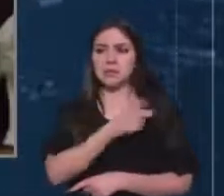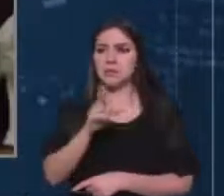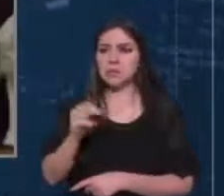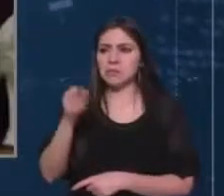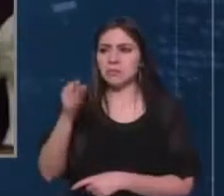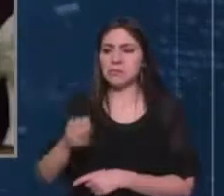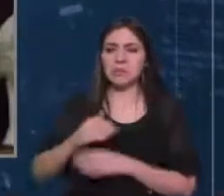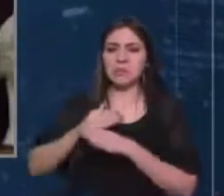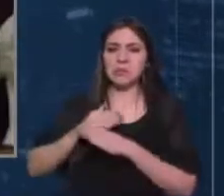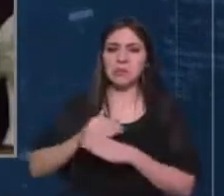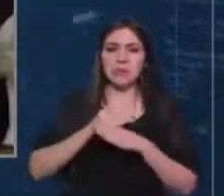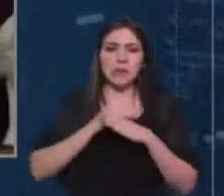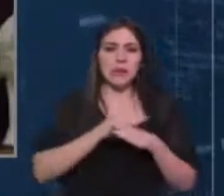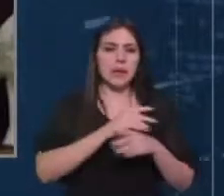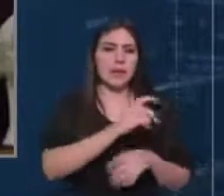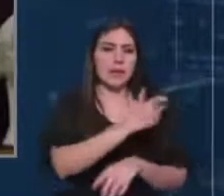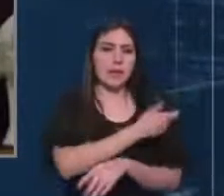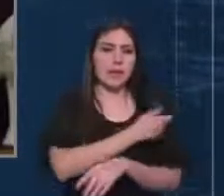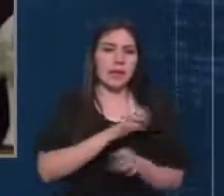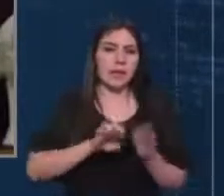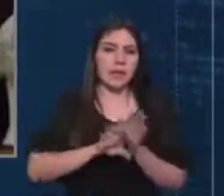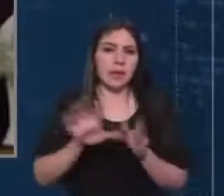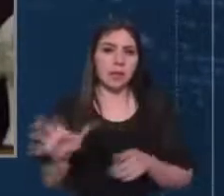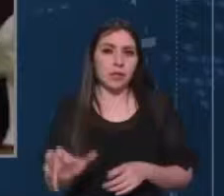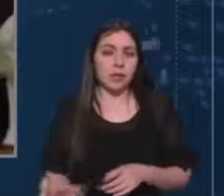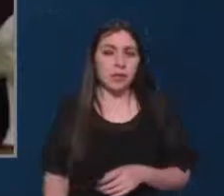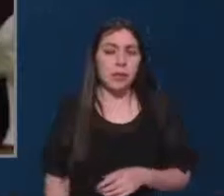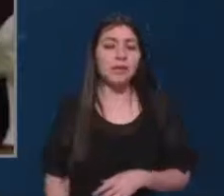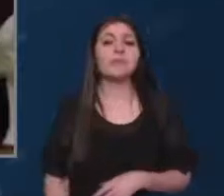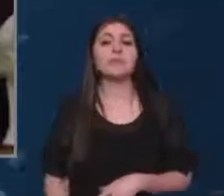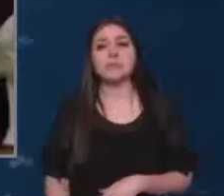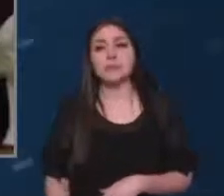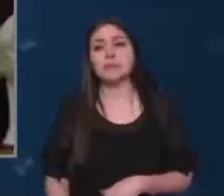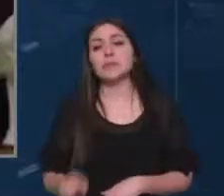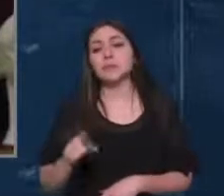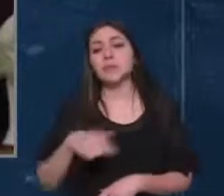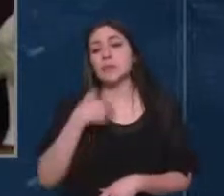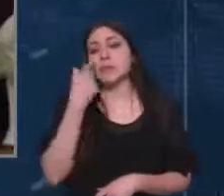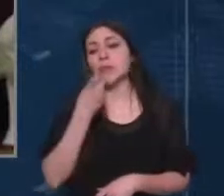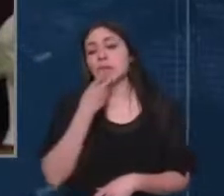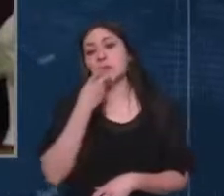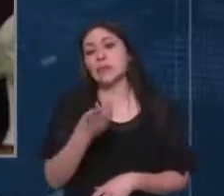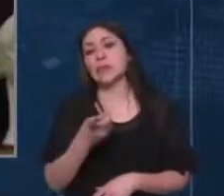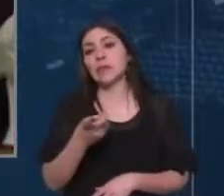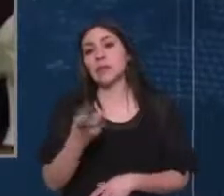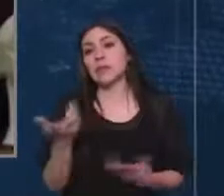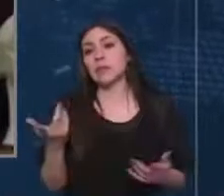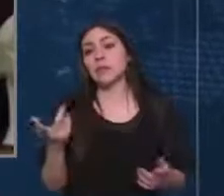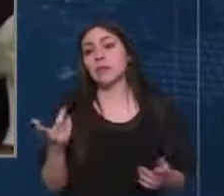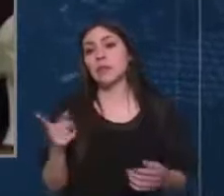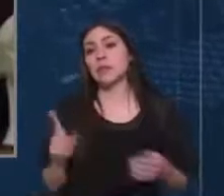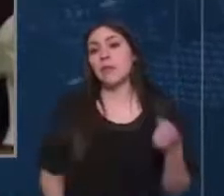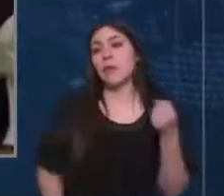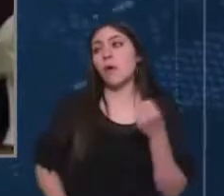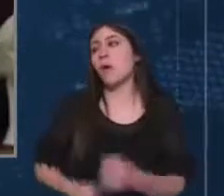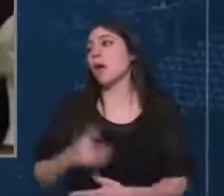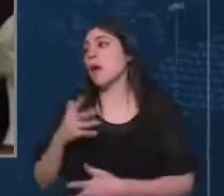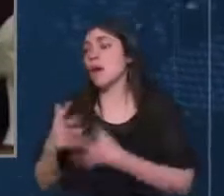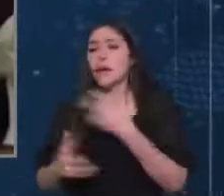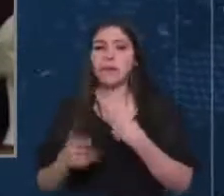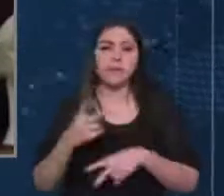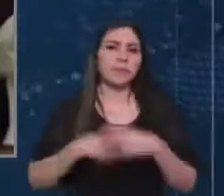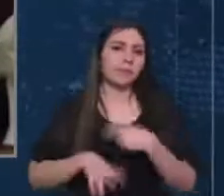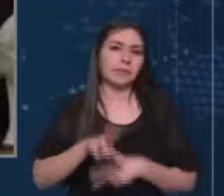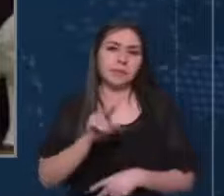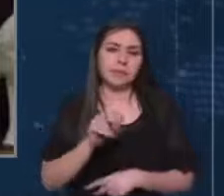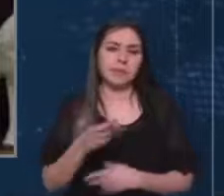la protección que ofrecen algunas vacunas, pues eso no implica que con ello vaya a pasar un caos, ¿no? Finalmente,